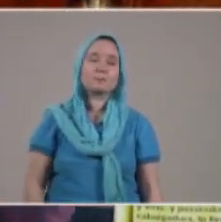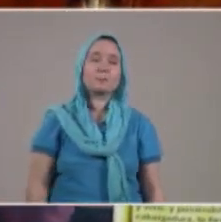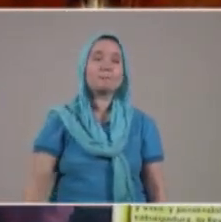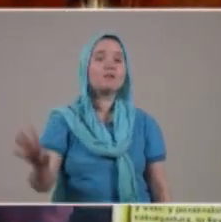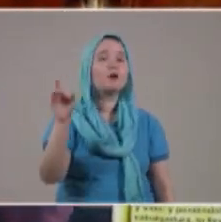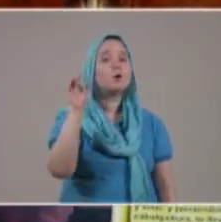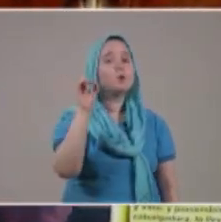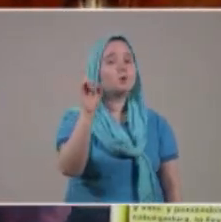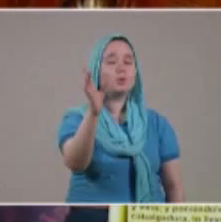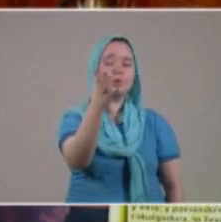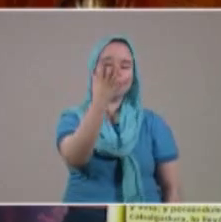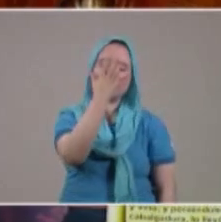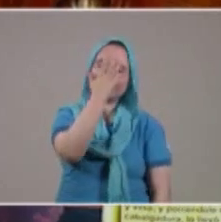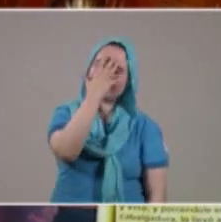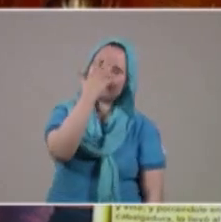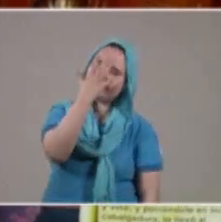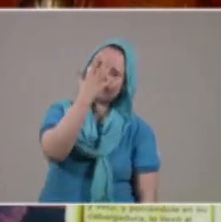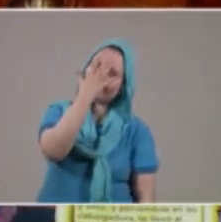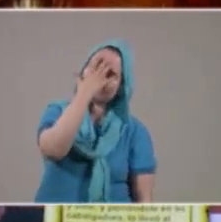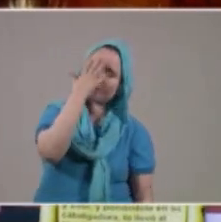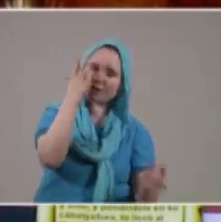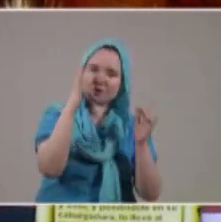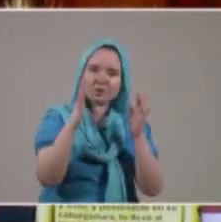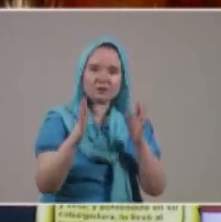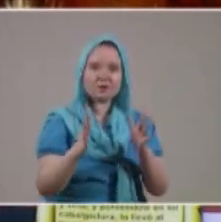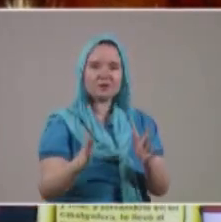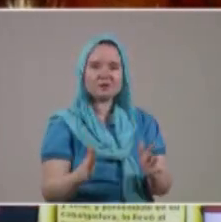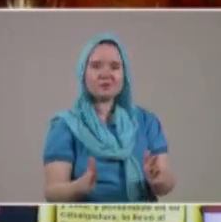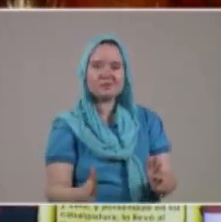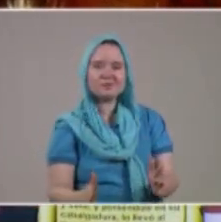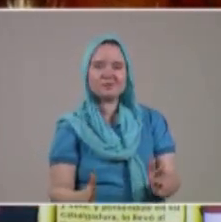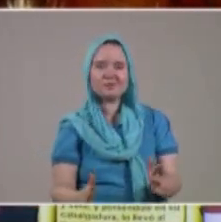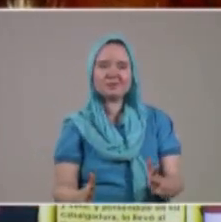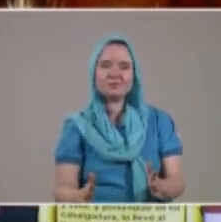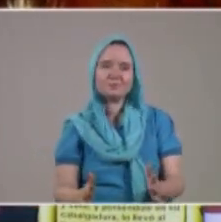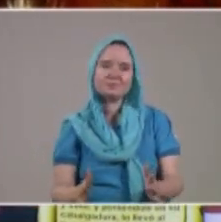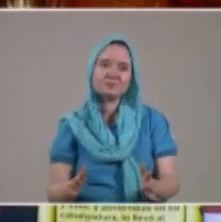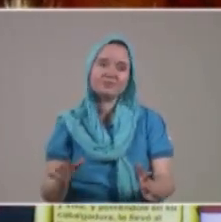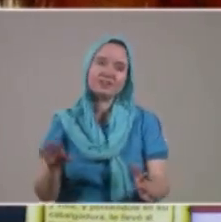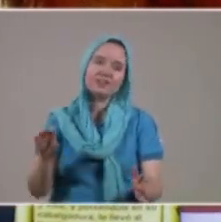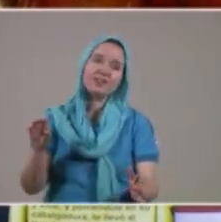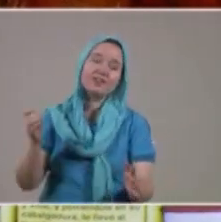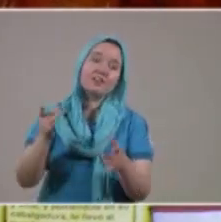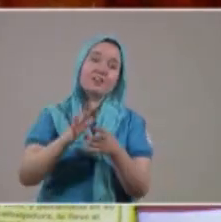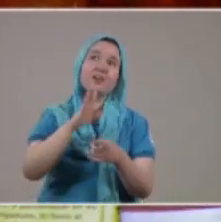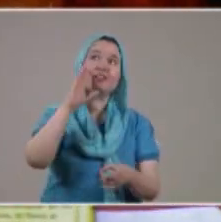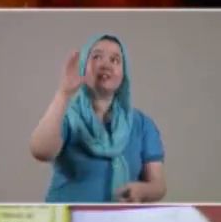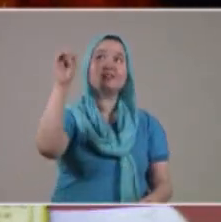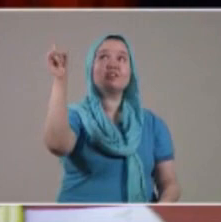acá entregando su vida, abriendo su corazón.